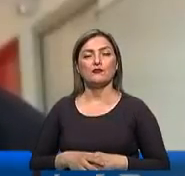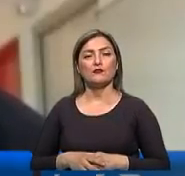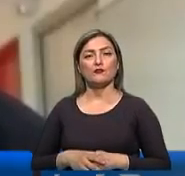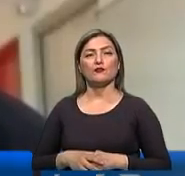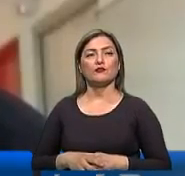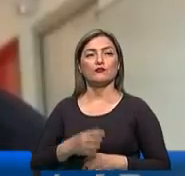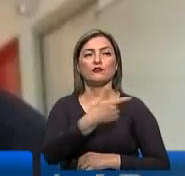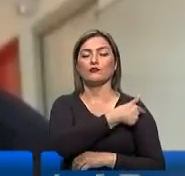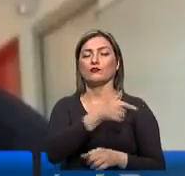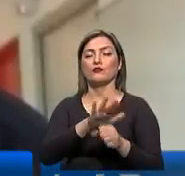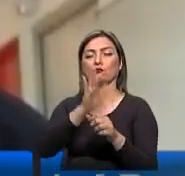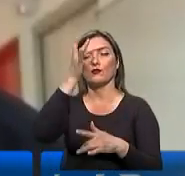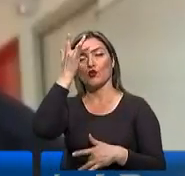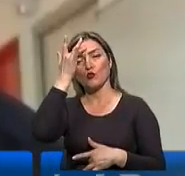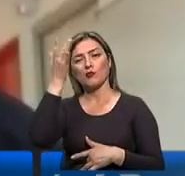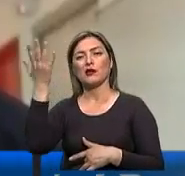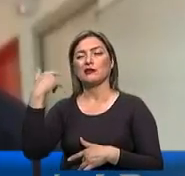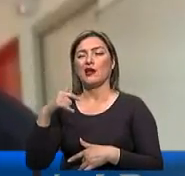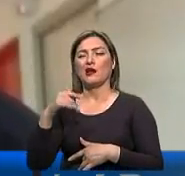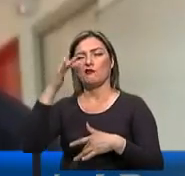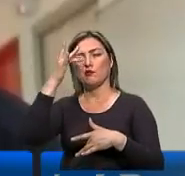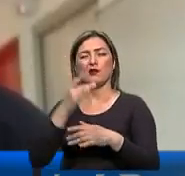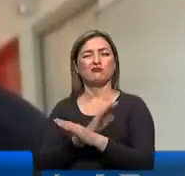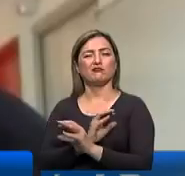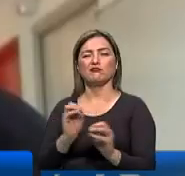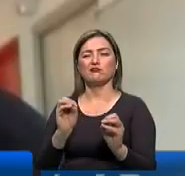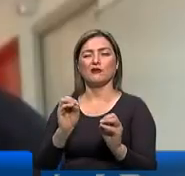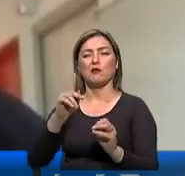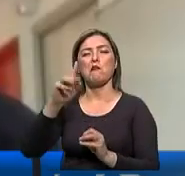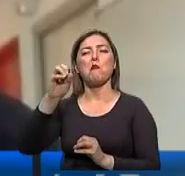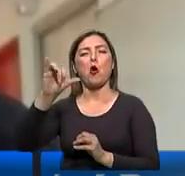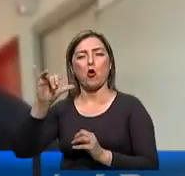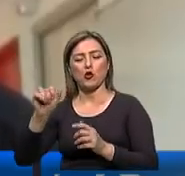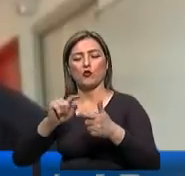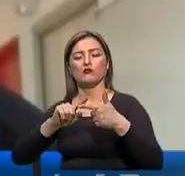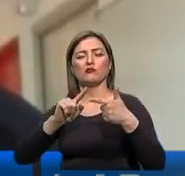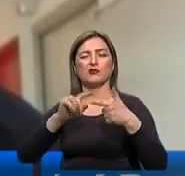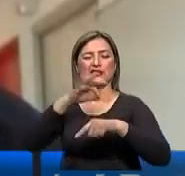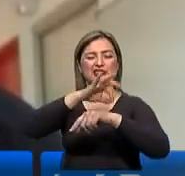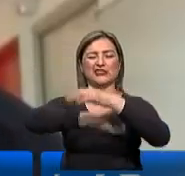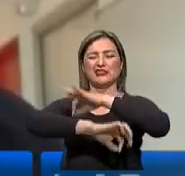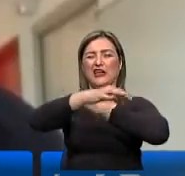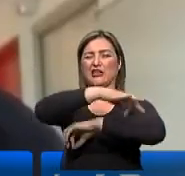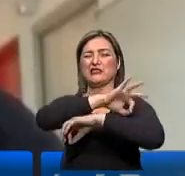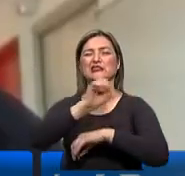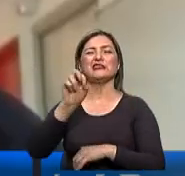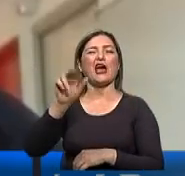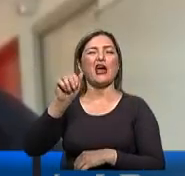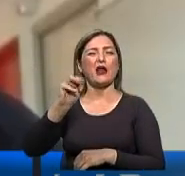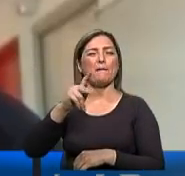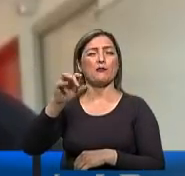protocolos de vacunación en enfermedades que ya están casi erradicadas como polio, sarampión, pues podríamos tener rebrotes como